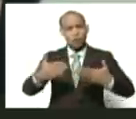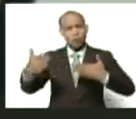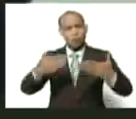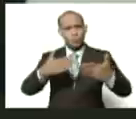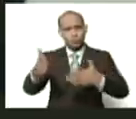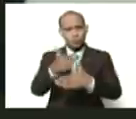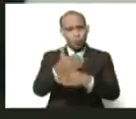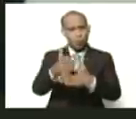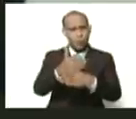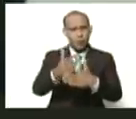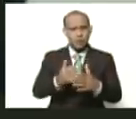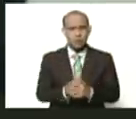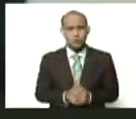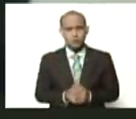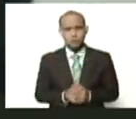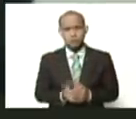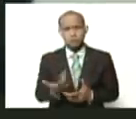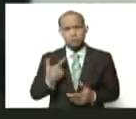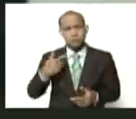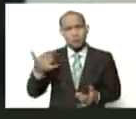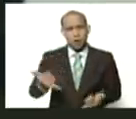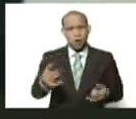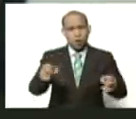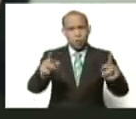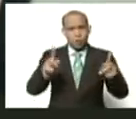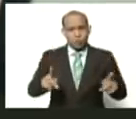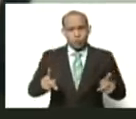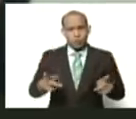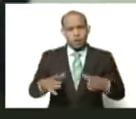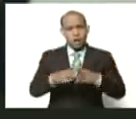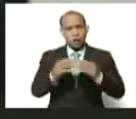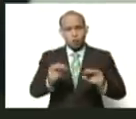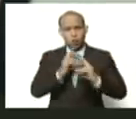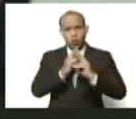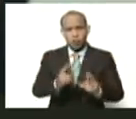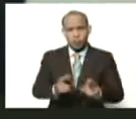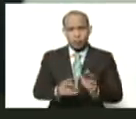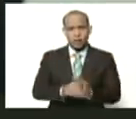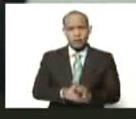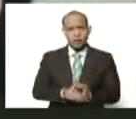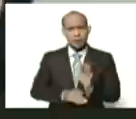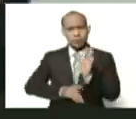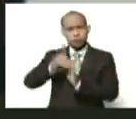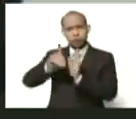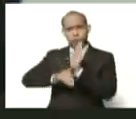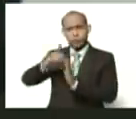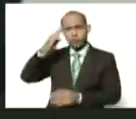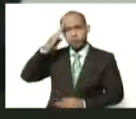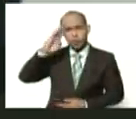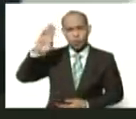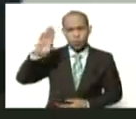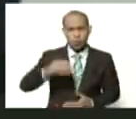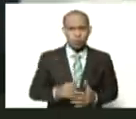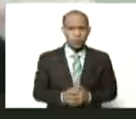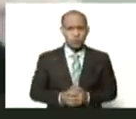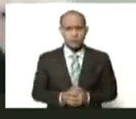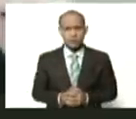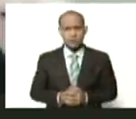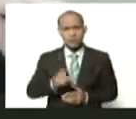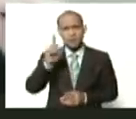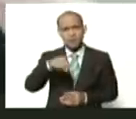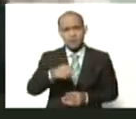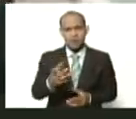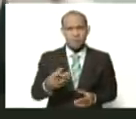y aprovecho la oportunidad de que con gusto estamos viendo los resultados que está desarrollando Cuba con sus 4 candidatos vacunales, inclusive con